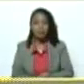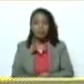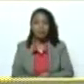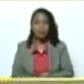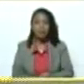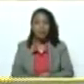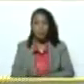Excelente. pase.